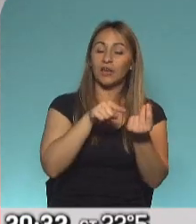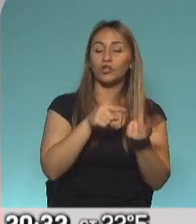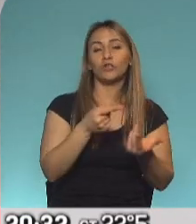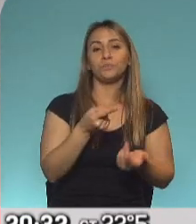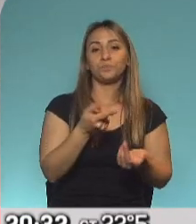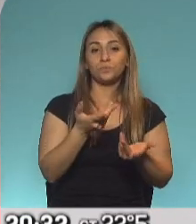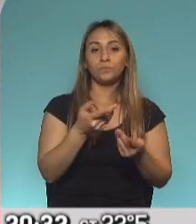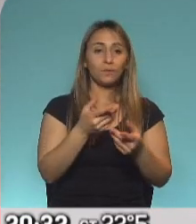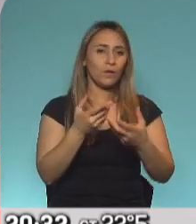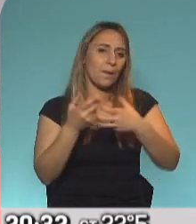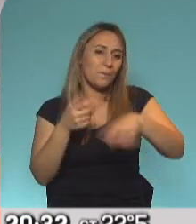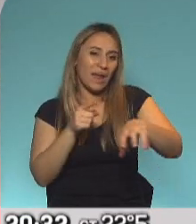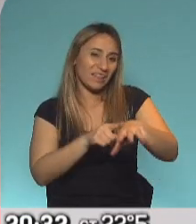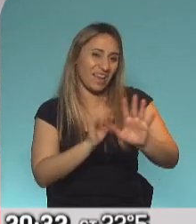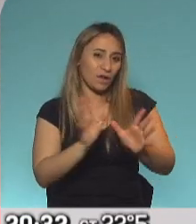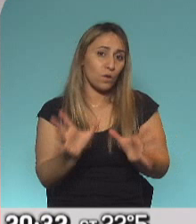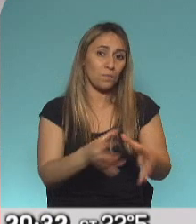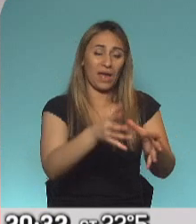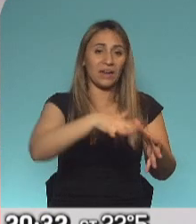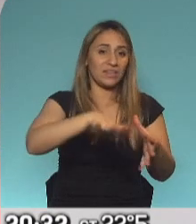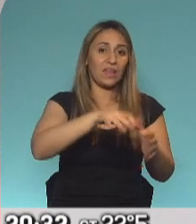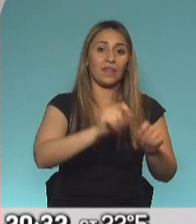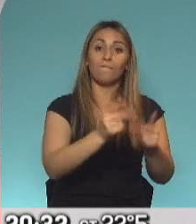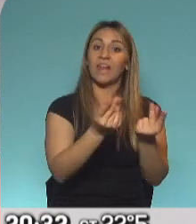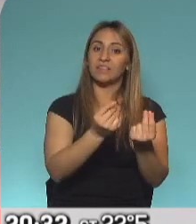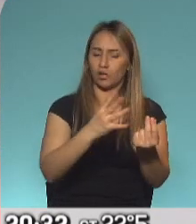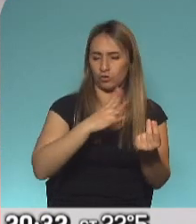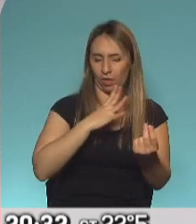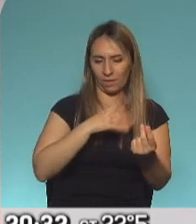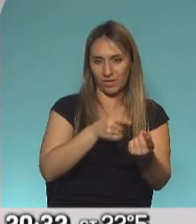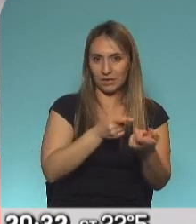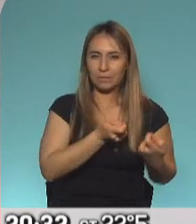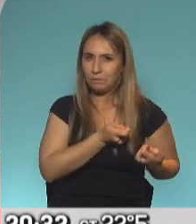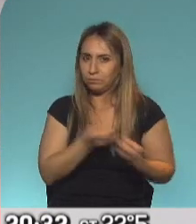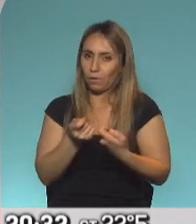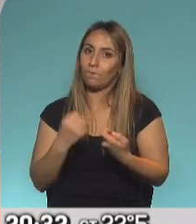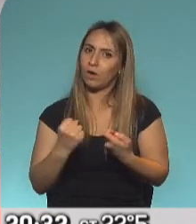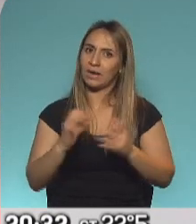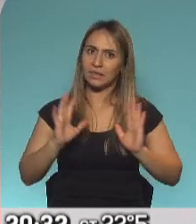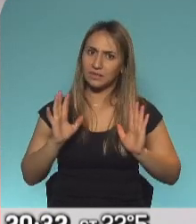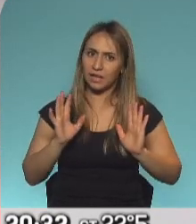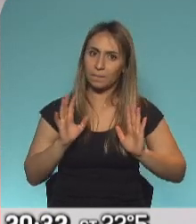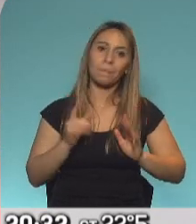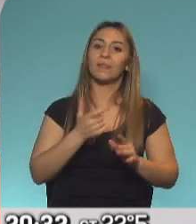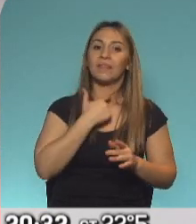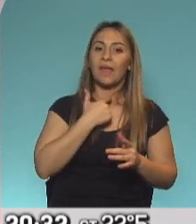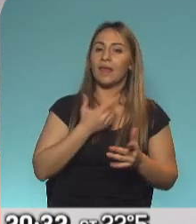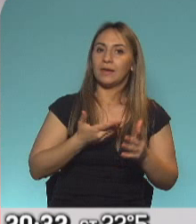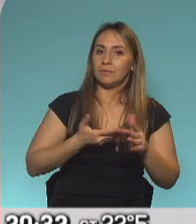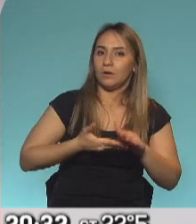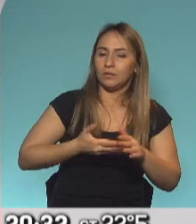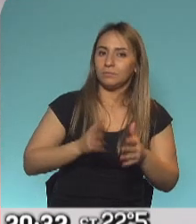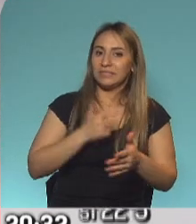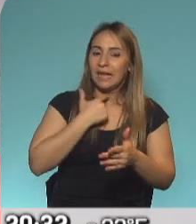financiero, pues tampoco hay que ser determinista, una parte del sector financiero que todavía está pujando fuertemente por salir, es parte